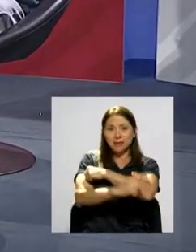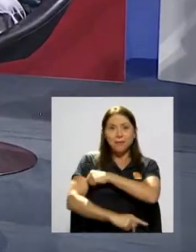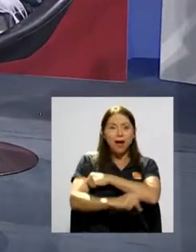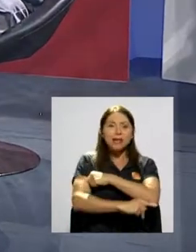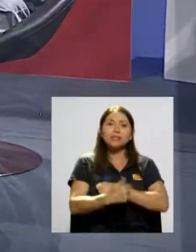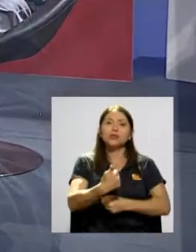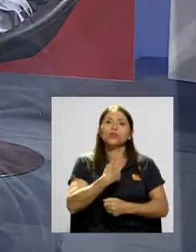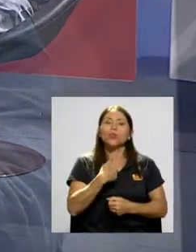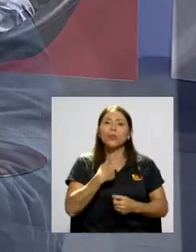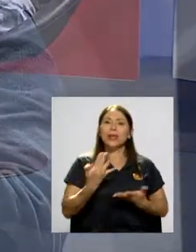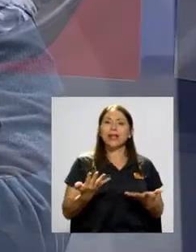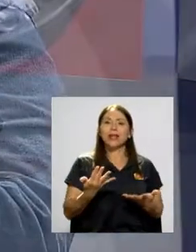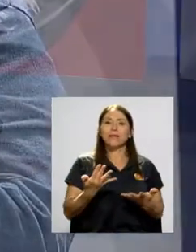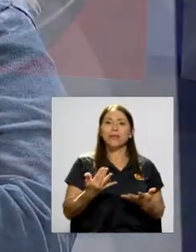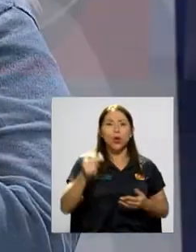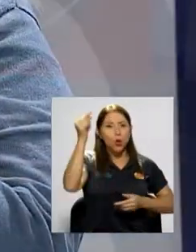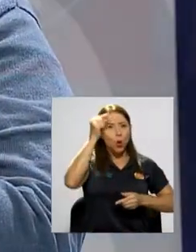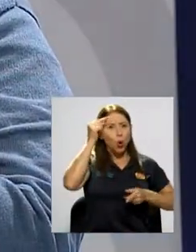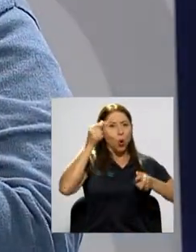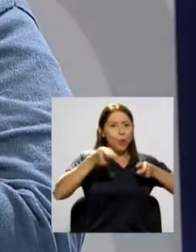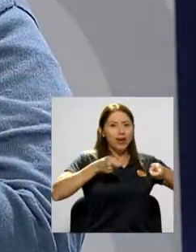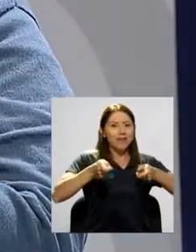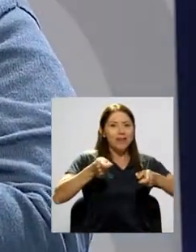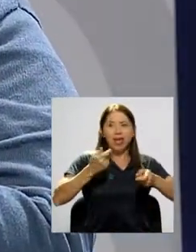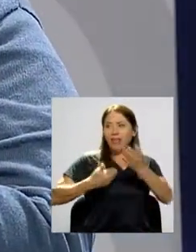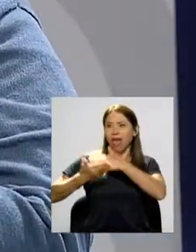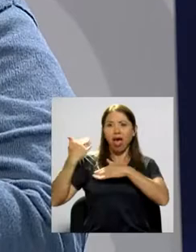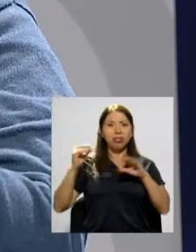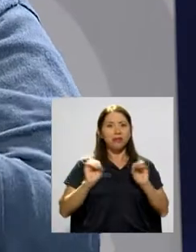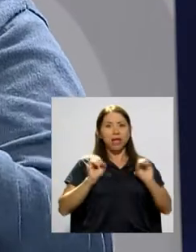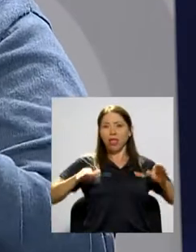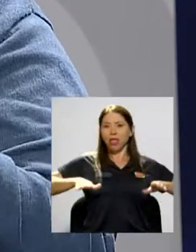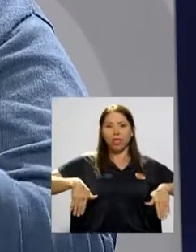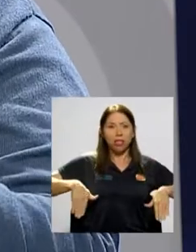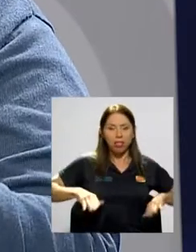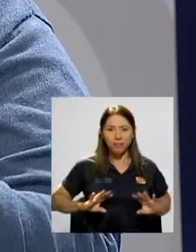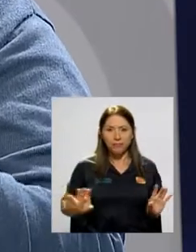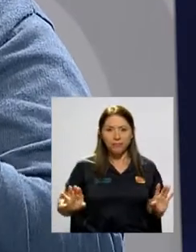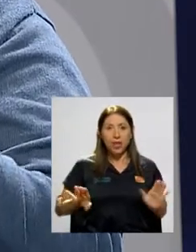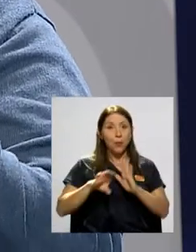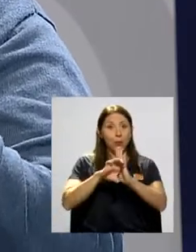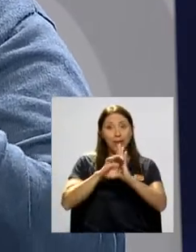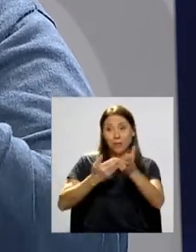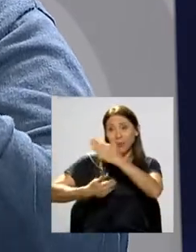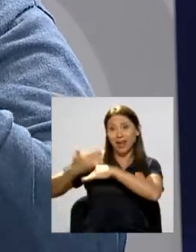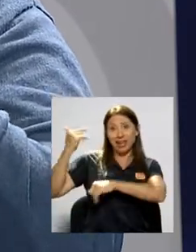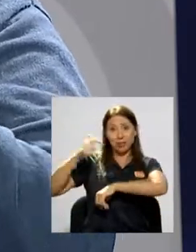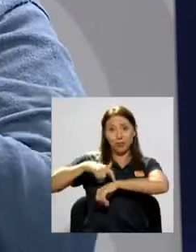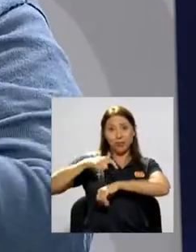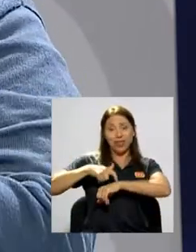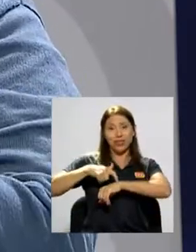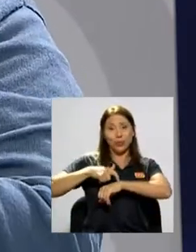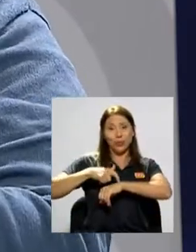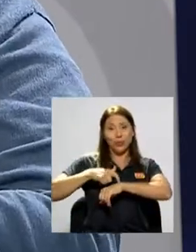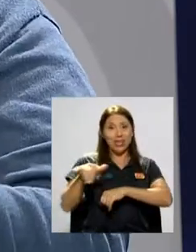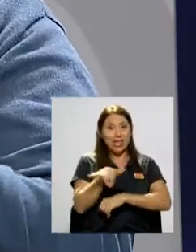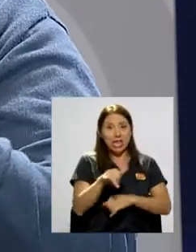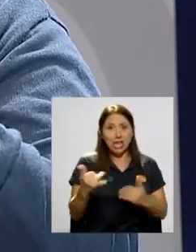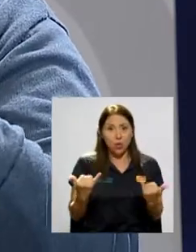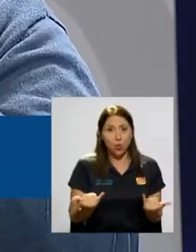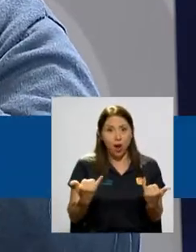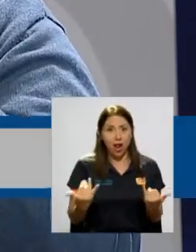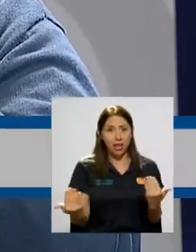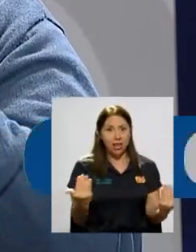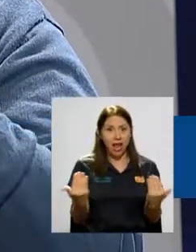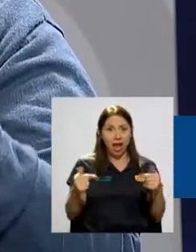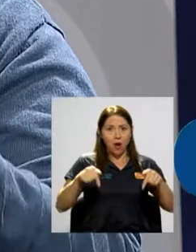una gobernabilidad que no tenía, ¿verdad? Uh-huh. En ese momento. Por ejemplo, en ese momento había, como ahora, teníamos